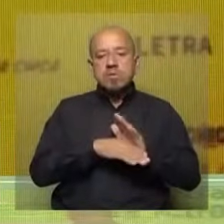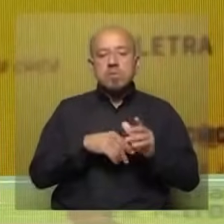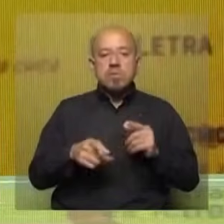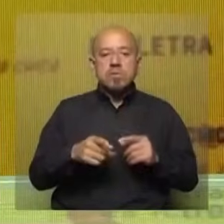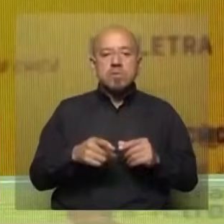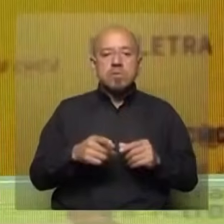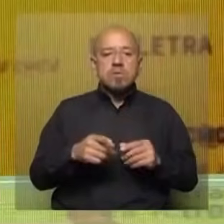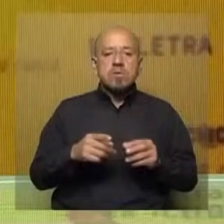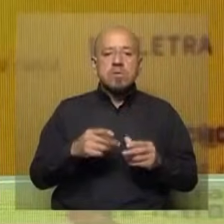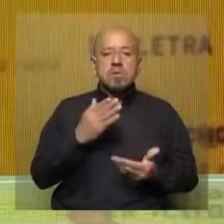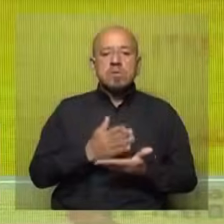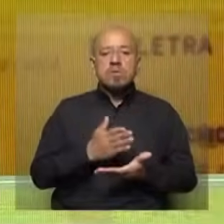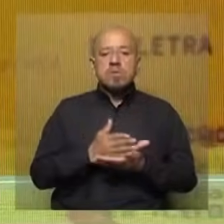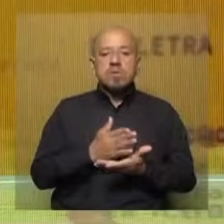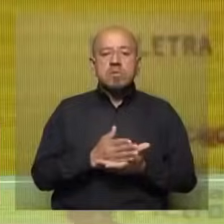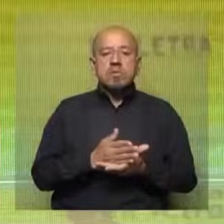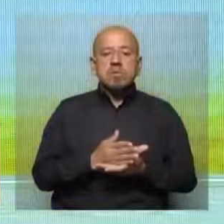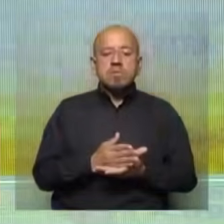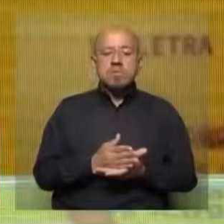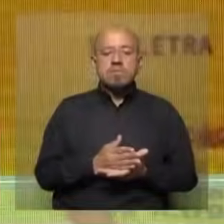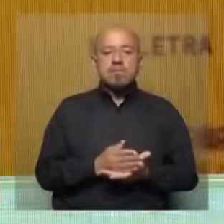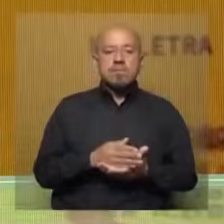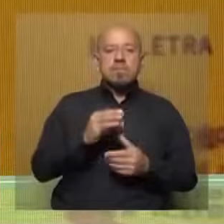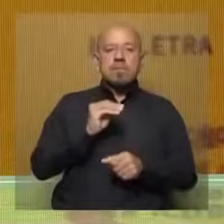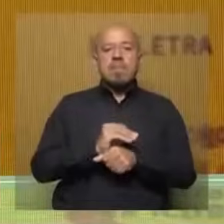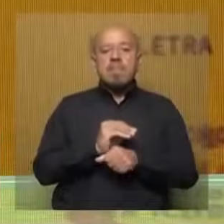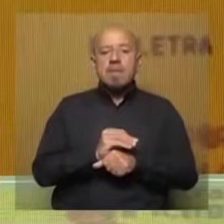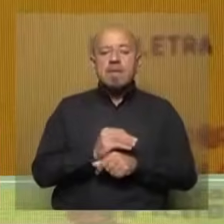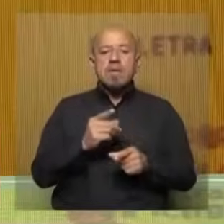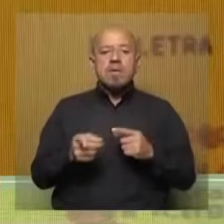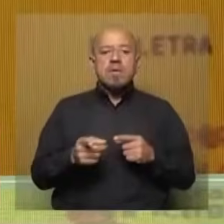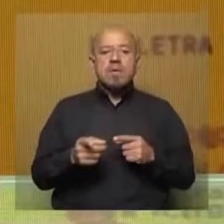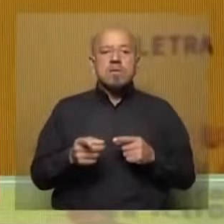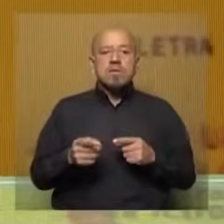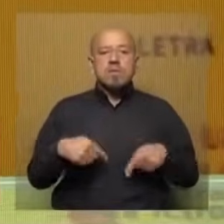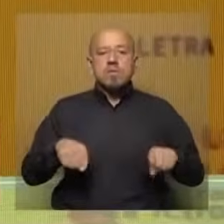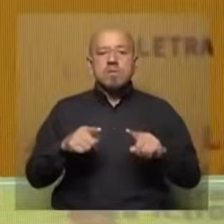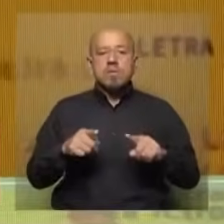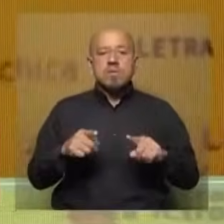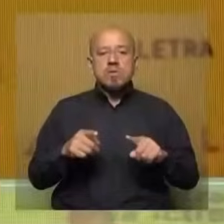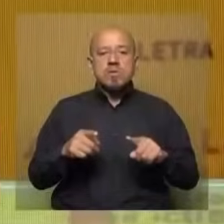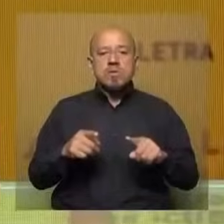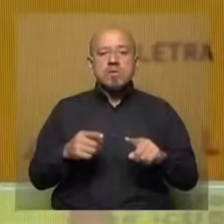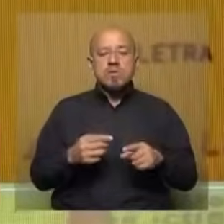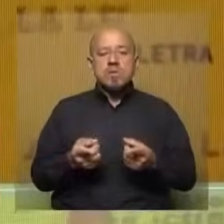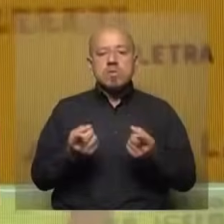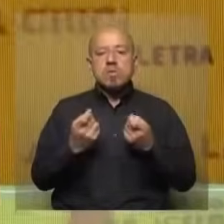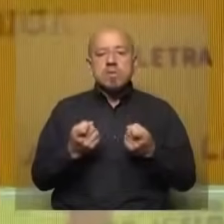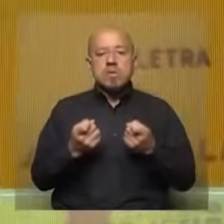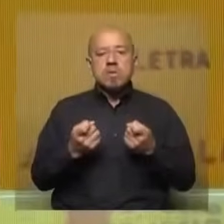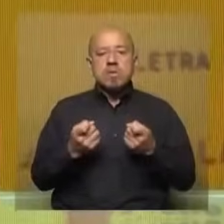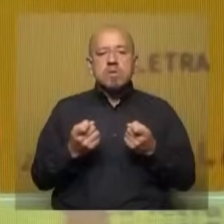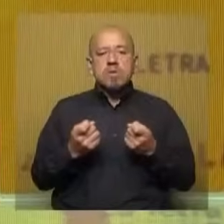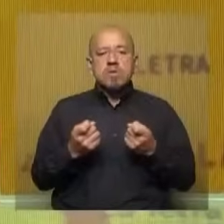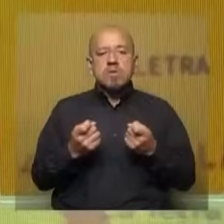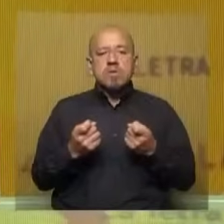de solidaridad. El programa toma el tema de la cultura como un tema necesario para... Lo dice